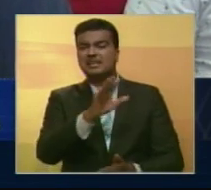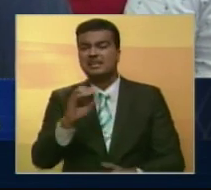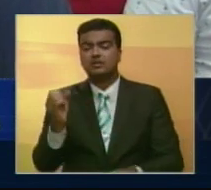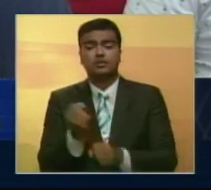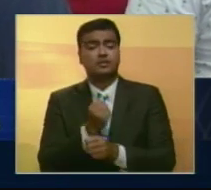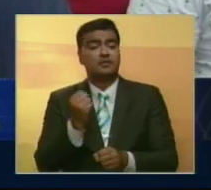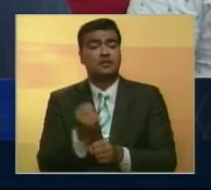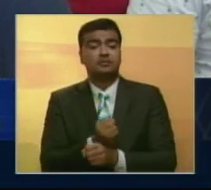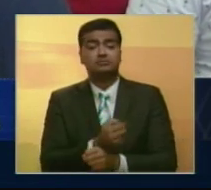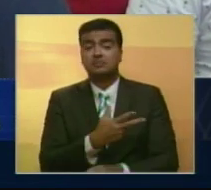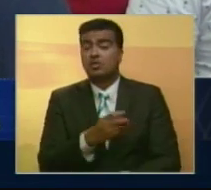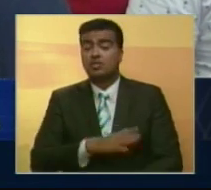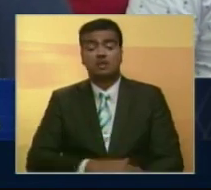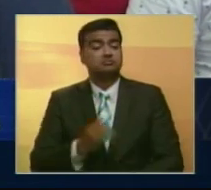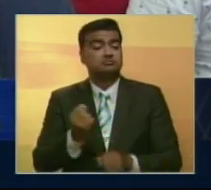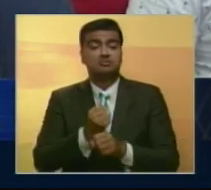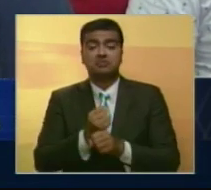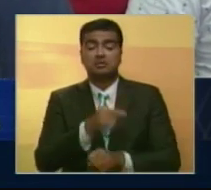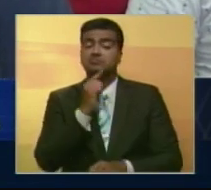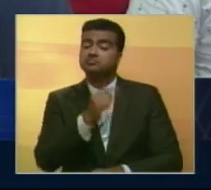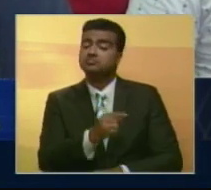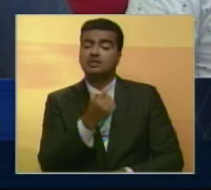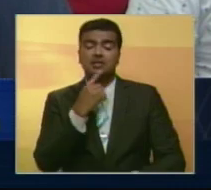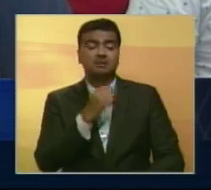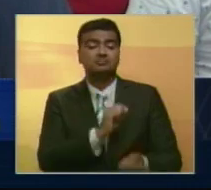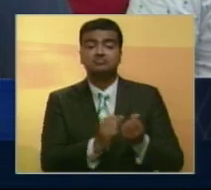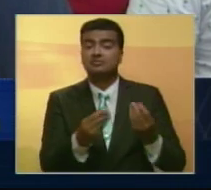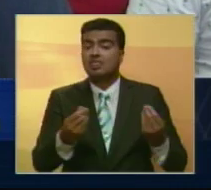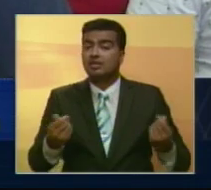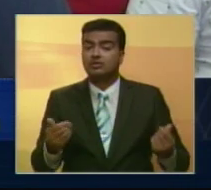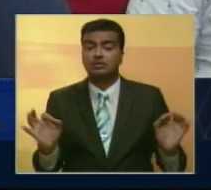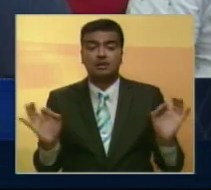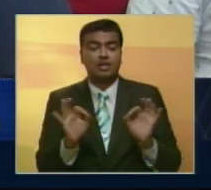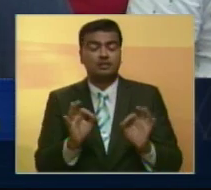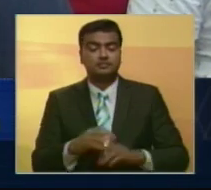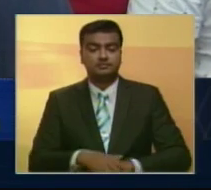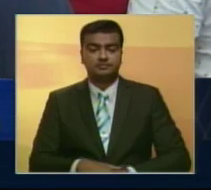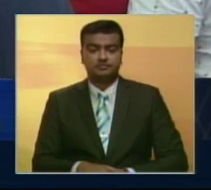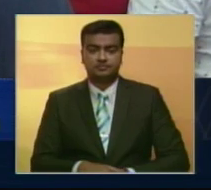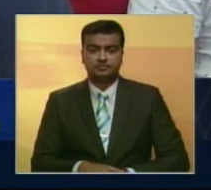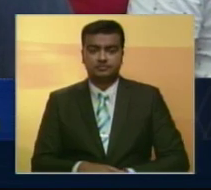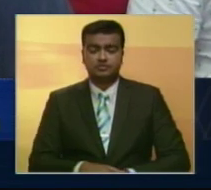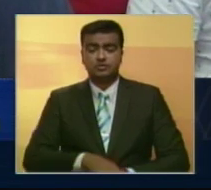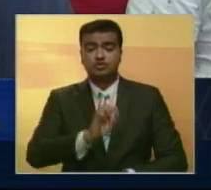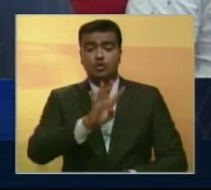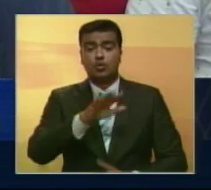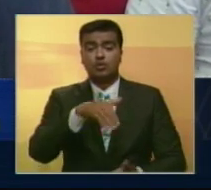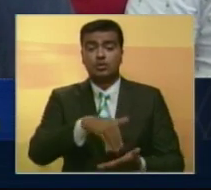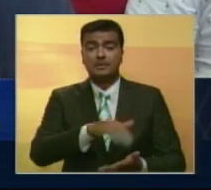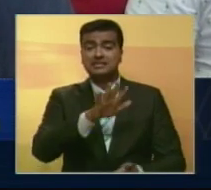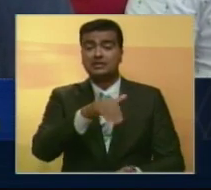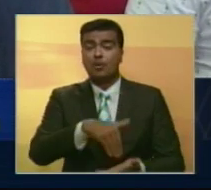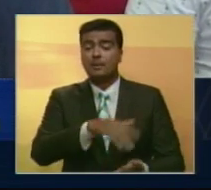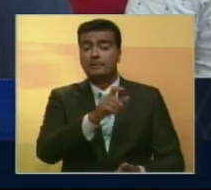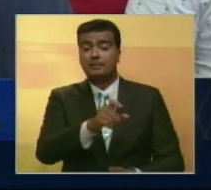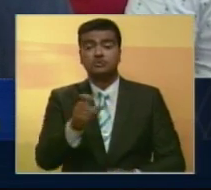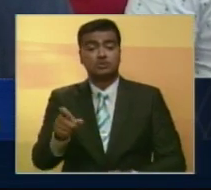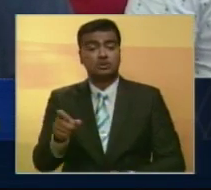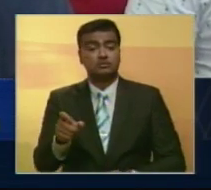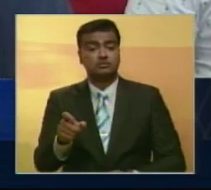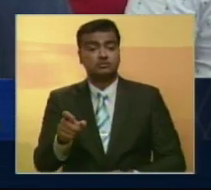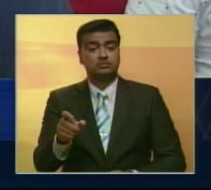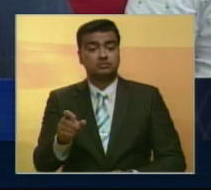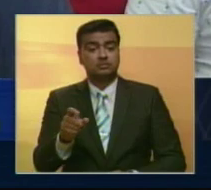forma directa que operan en los distintos auxiliares aduaneros. Estamos hablando de más de 4.000 a 5.000 personas que están vinculadas en